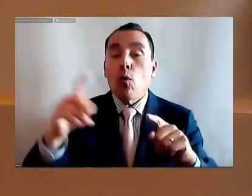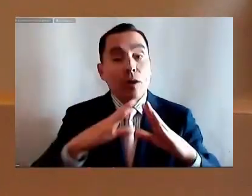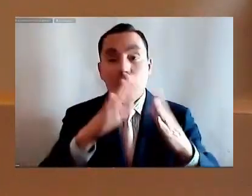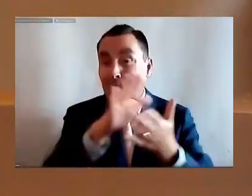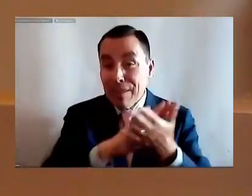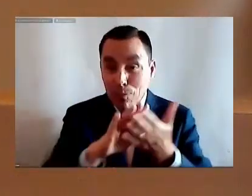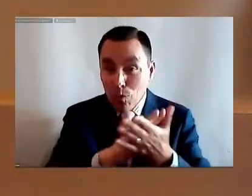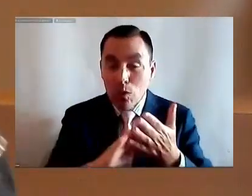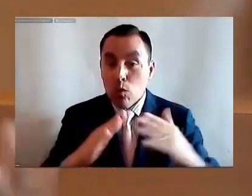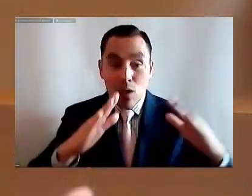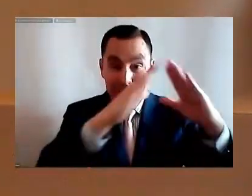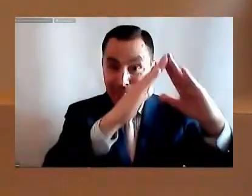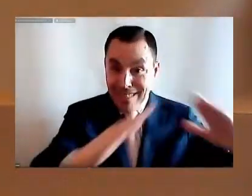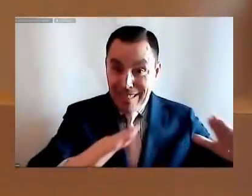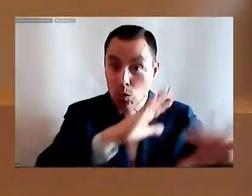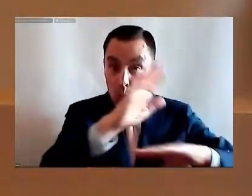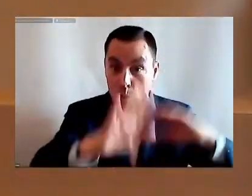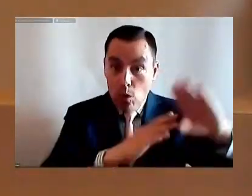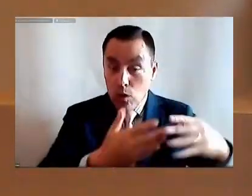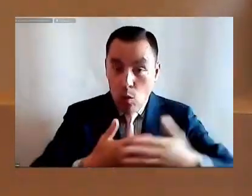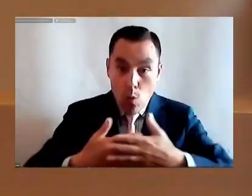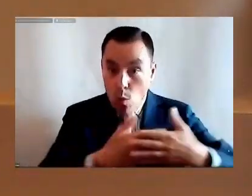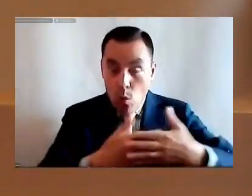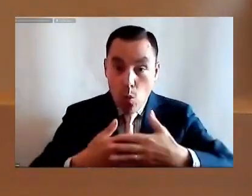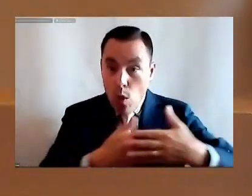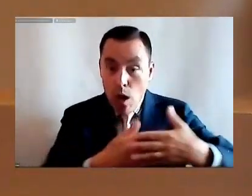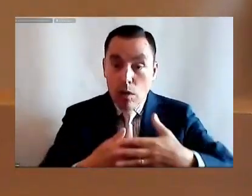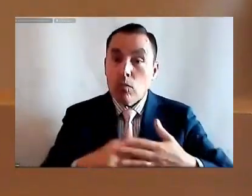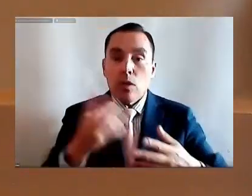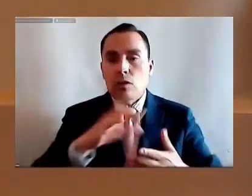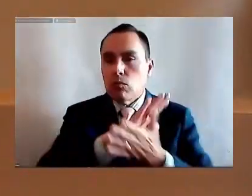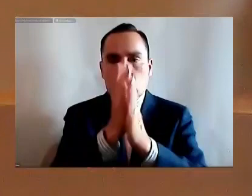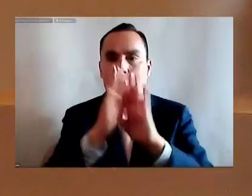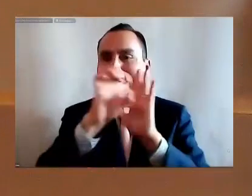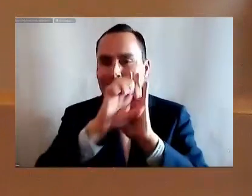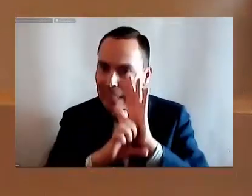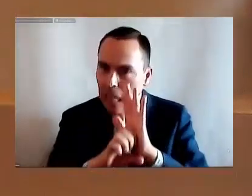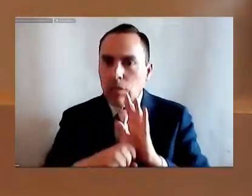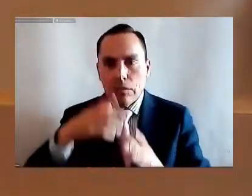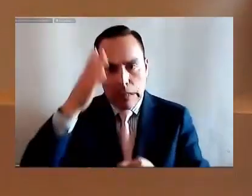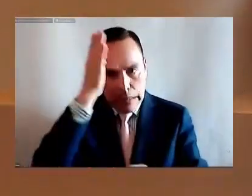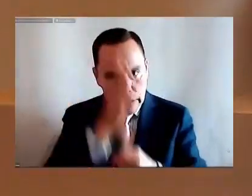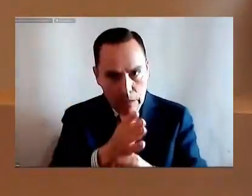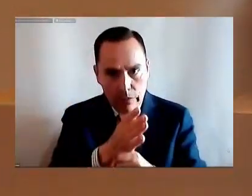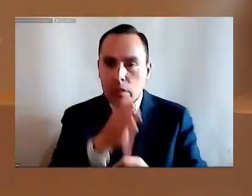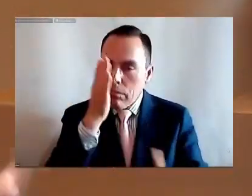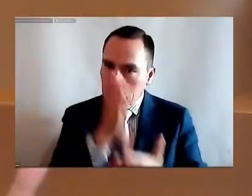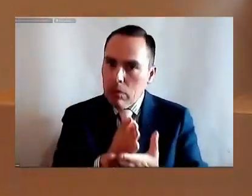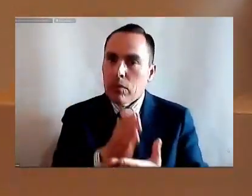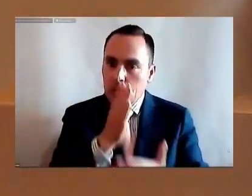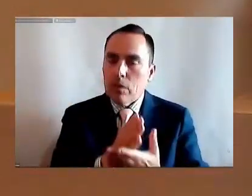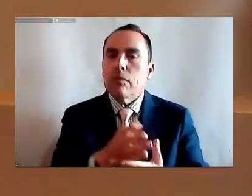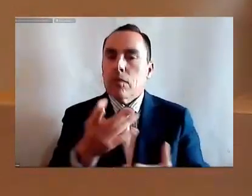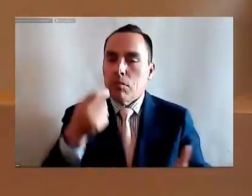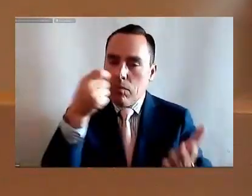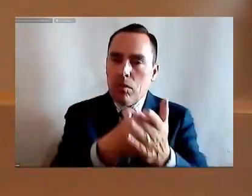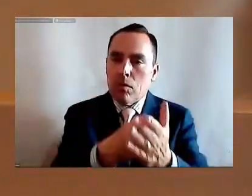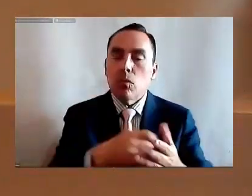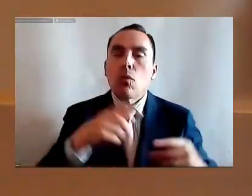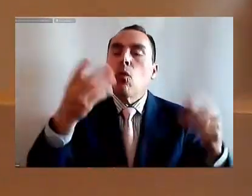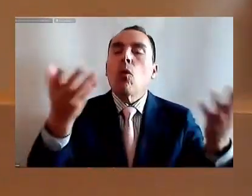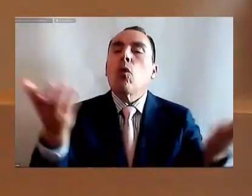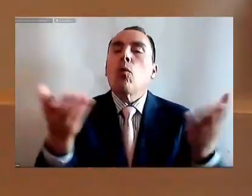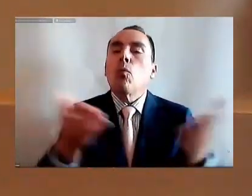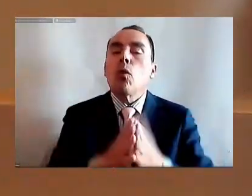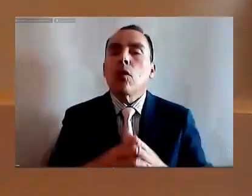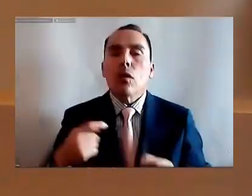opinión personal, debería ser un servicio estatal gratuito para todo el país, pero no tiene, en mi opinión, sentido que solo el empleador